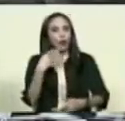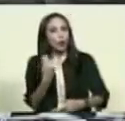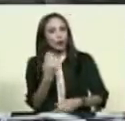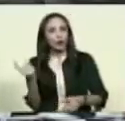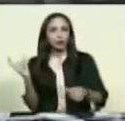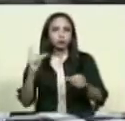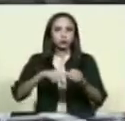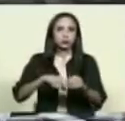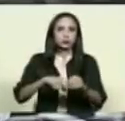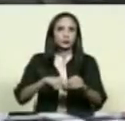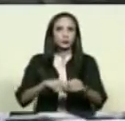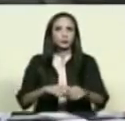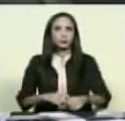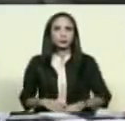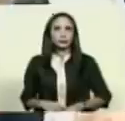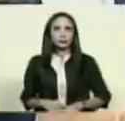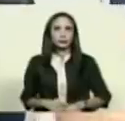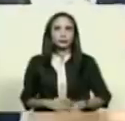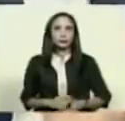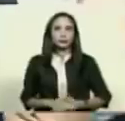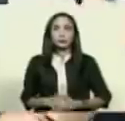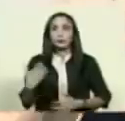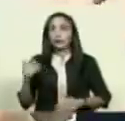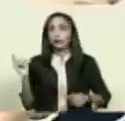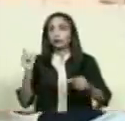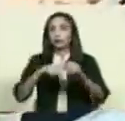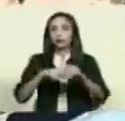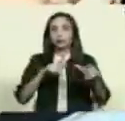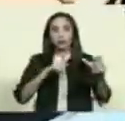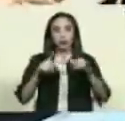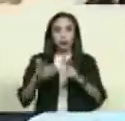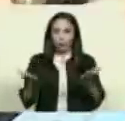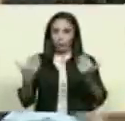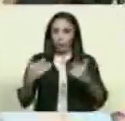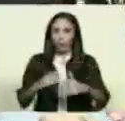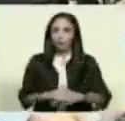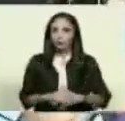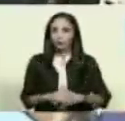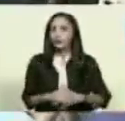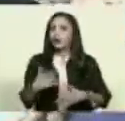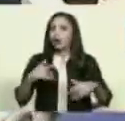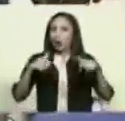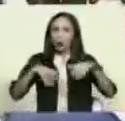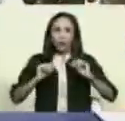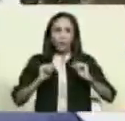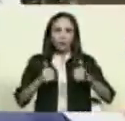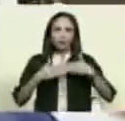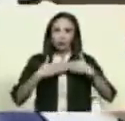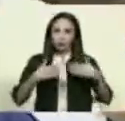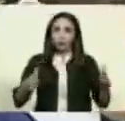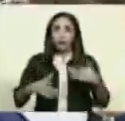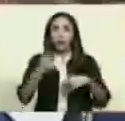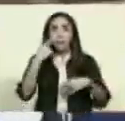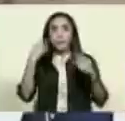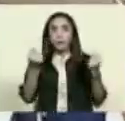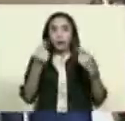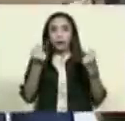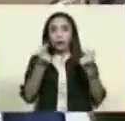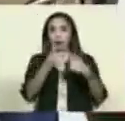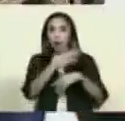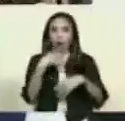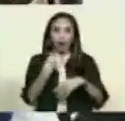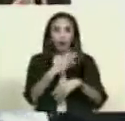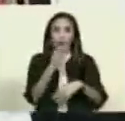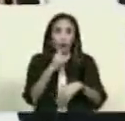Chamba Juvenil, 1 millón de jóvenes incluidos e incorporados. Vamos a abrirlas a partir del día de hoy. Atención, jóvenes que no se han